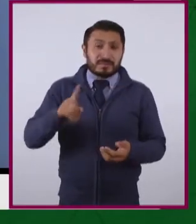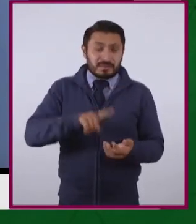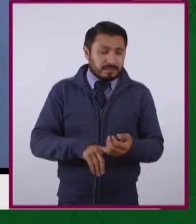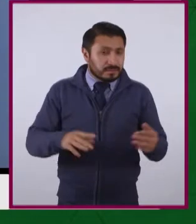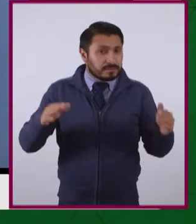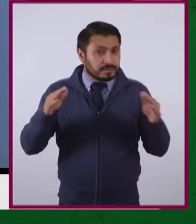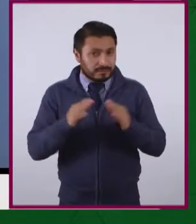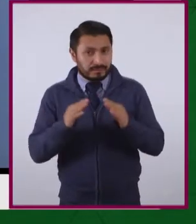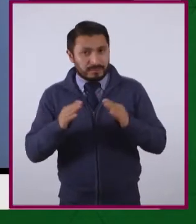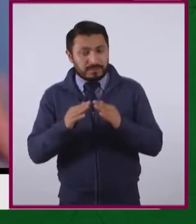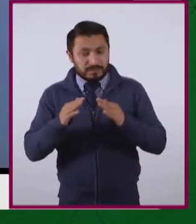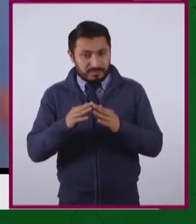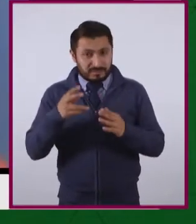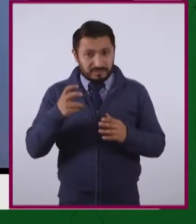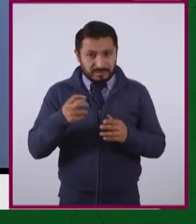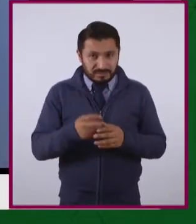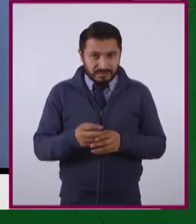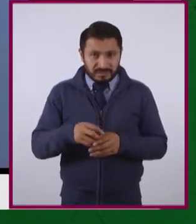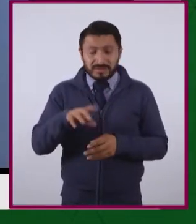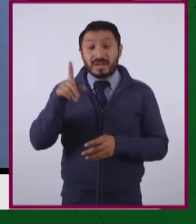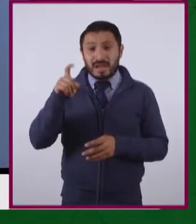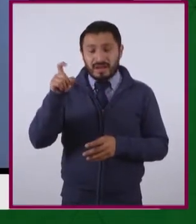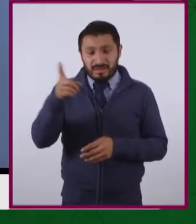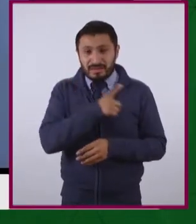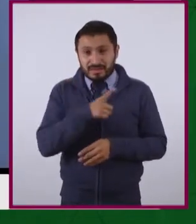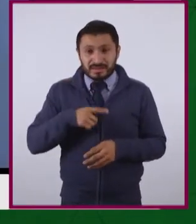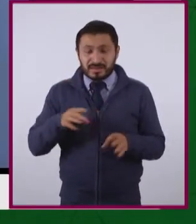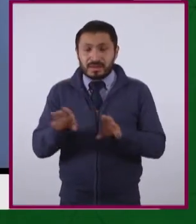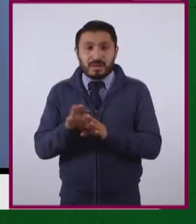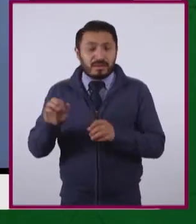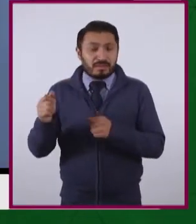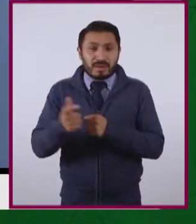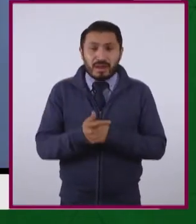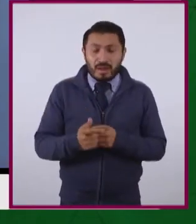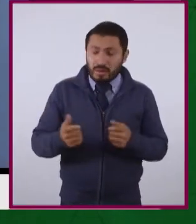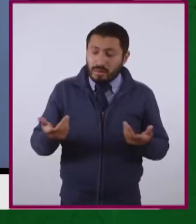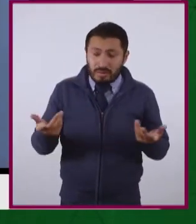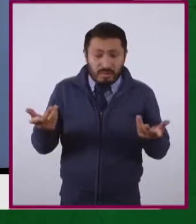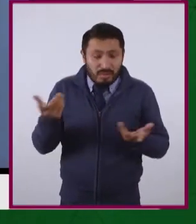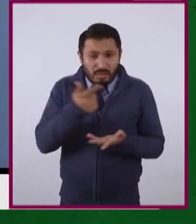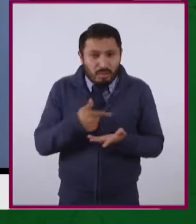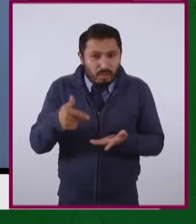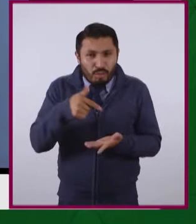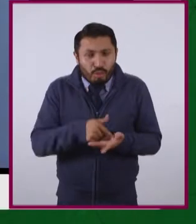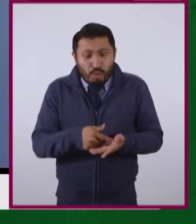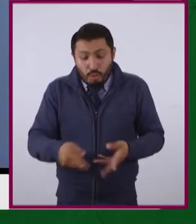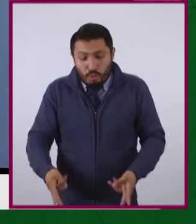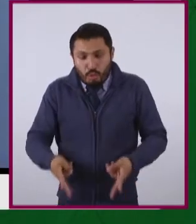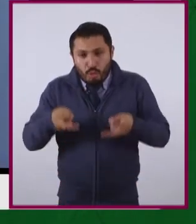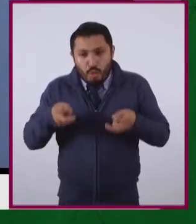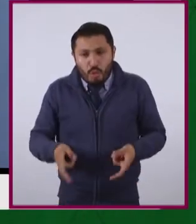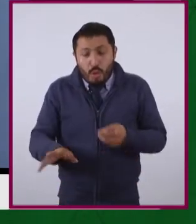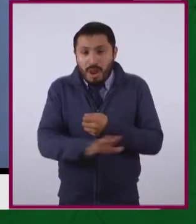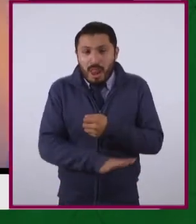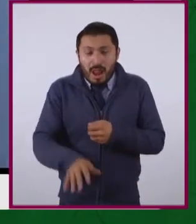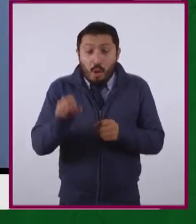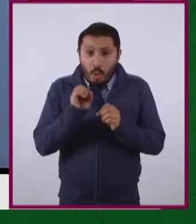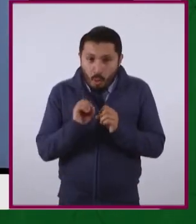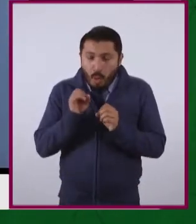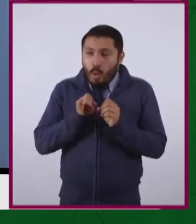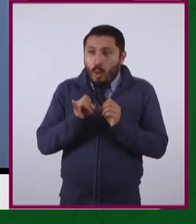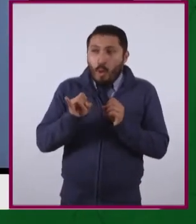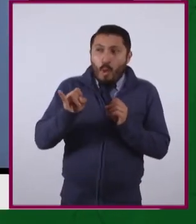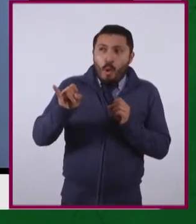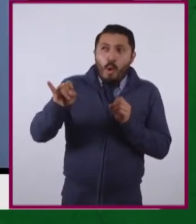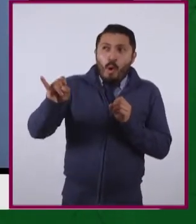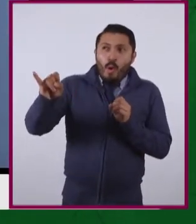vivienda. Generalmente el agua la tenemos que extraer de alguna de las fuentes subterráneas o lejanas,